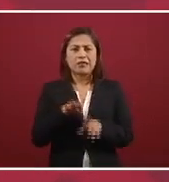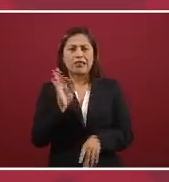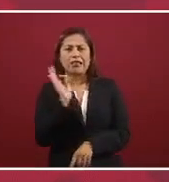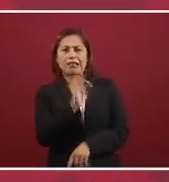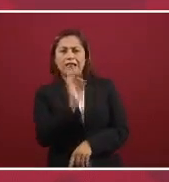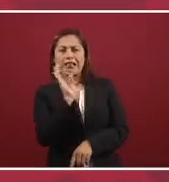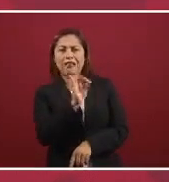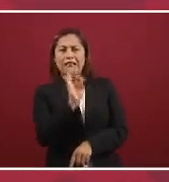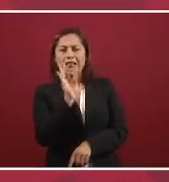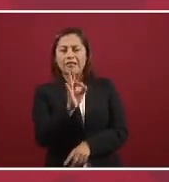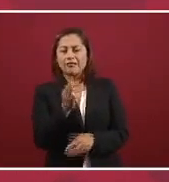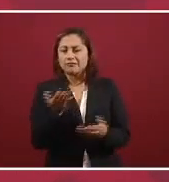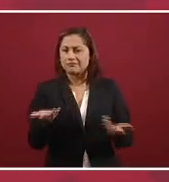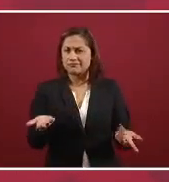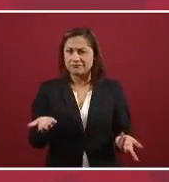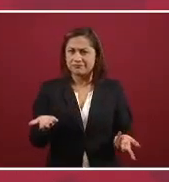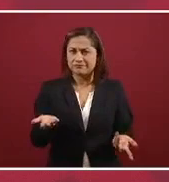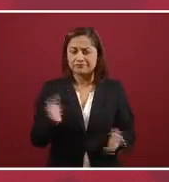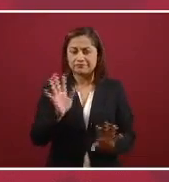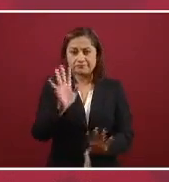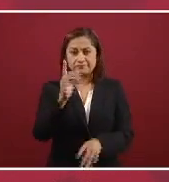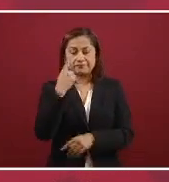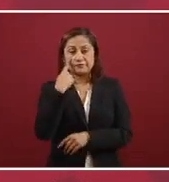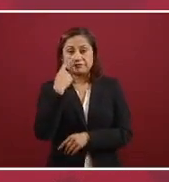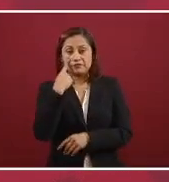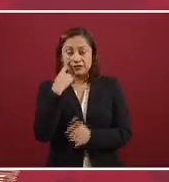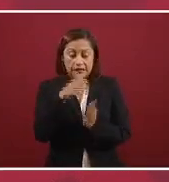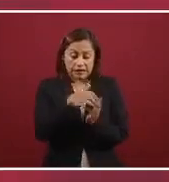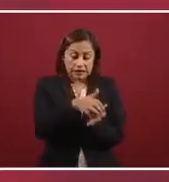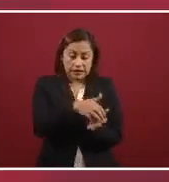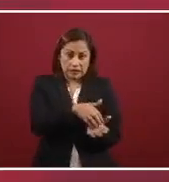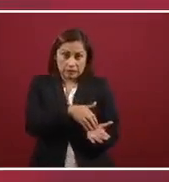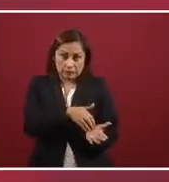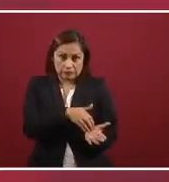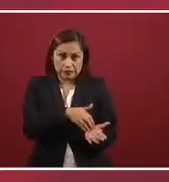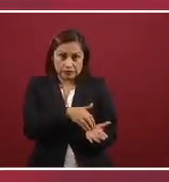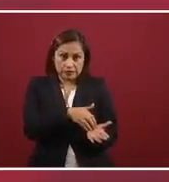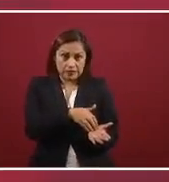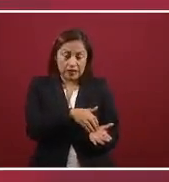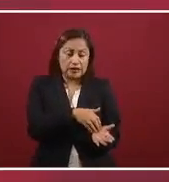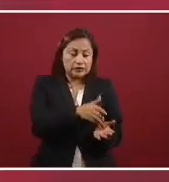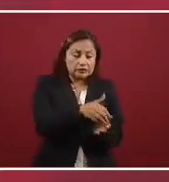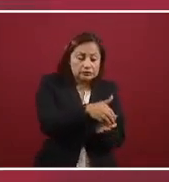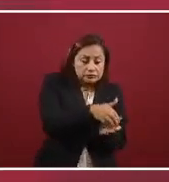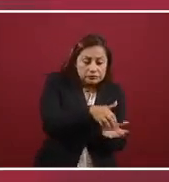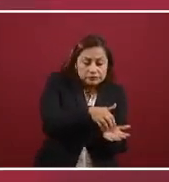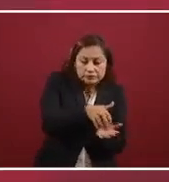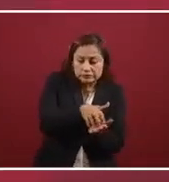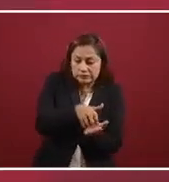Si no hubiese austeridad, entonces sí no habría dinero,